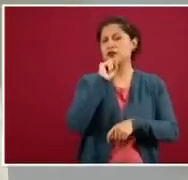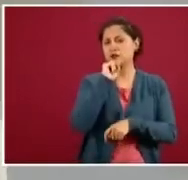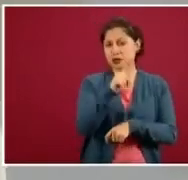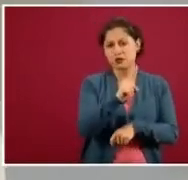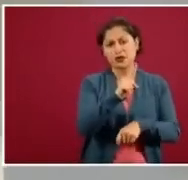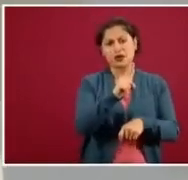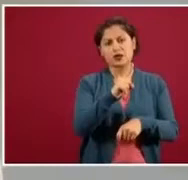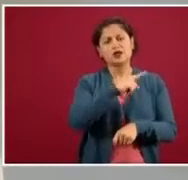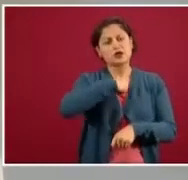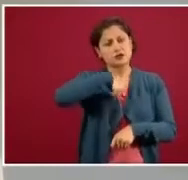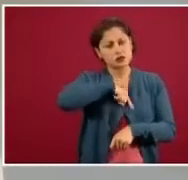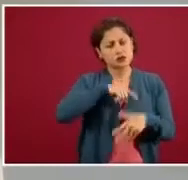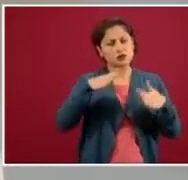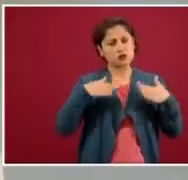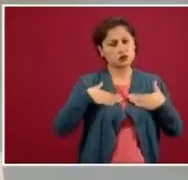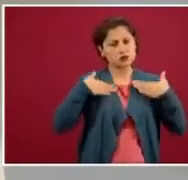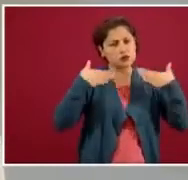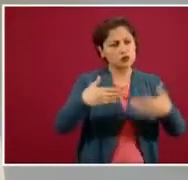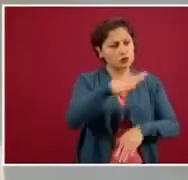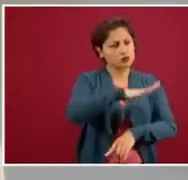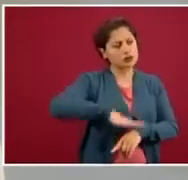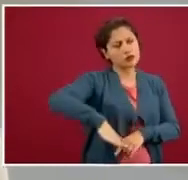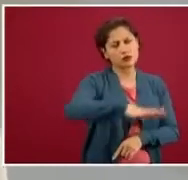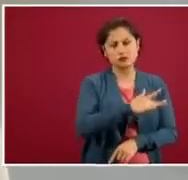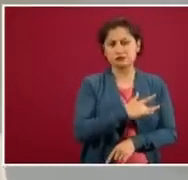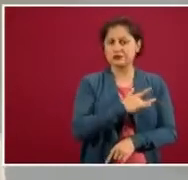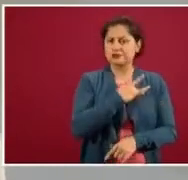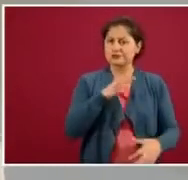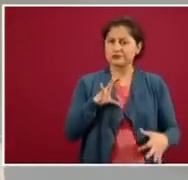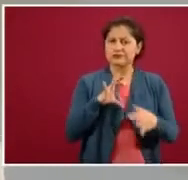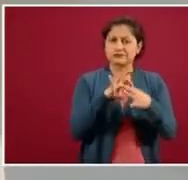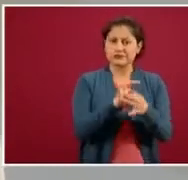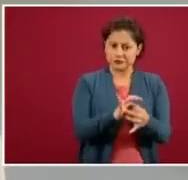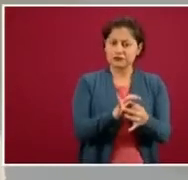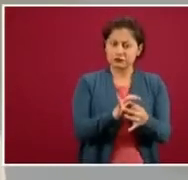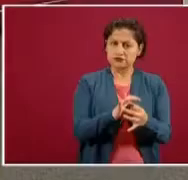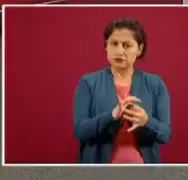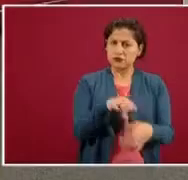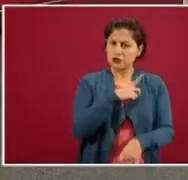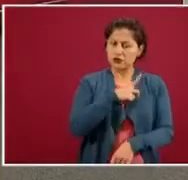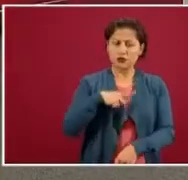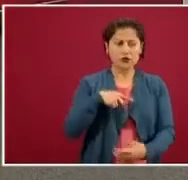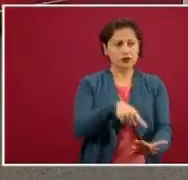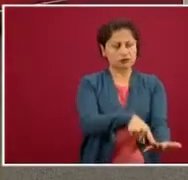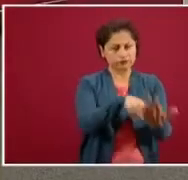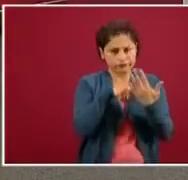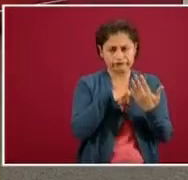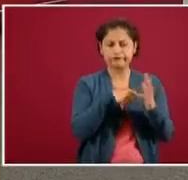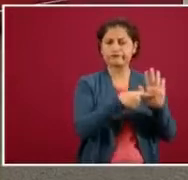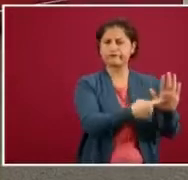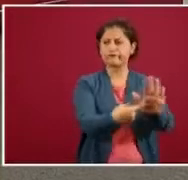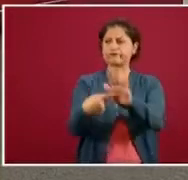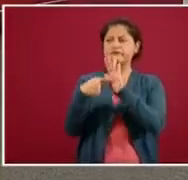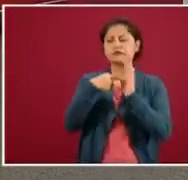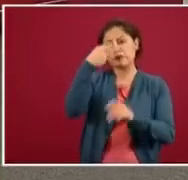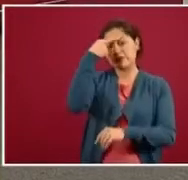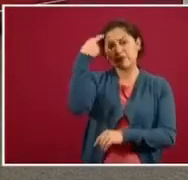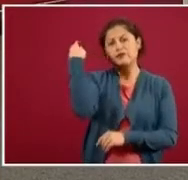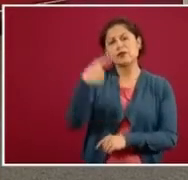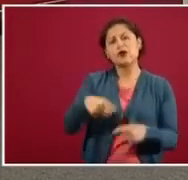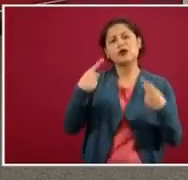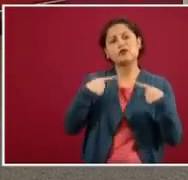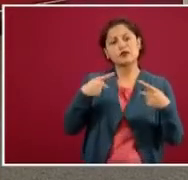espíritu de comunidad esté presente, y también la población ayude a proteger y